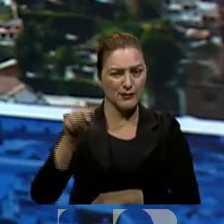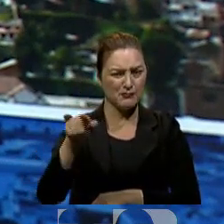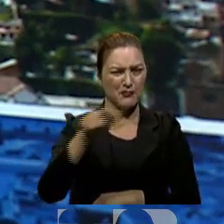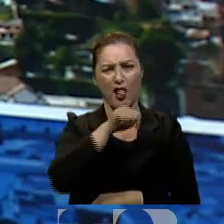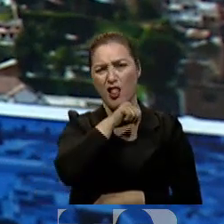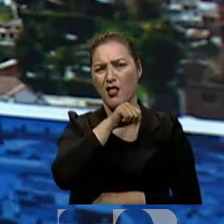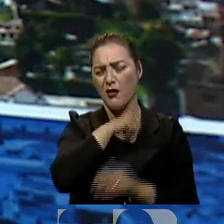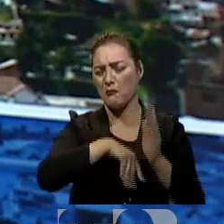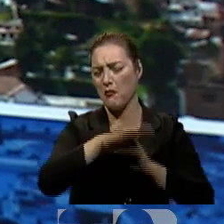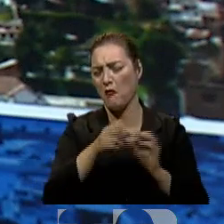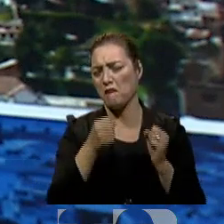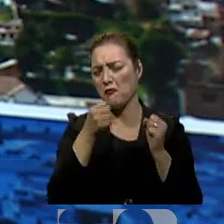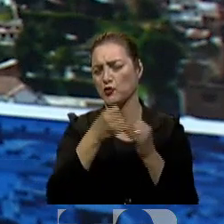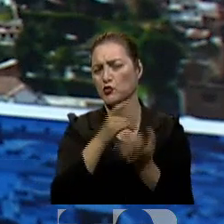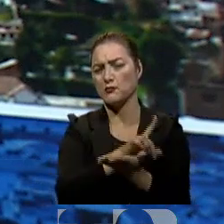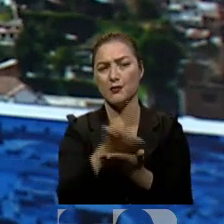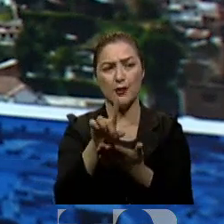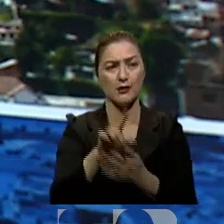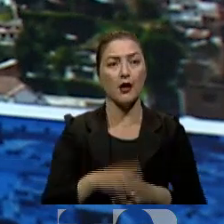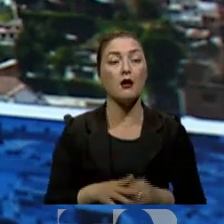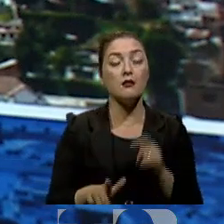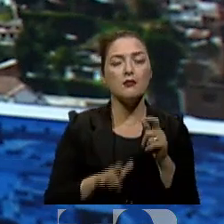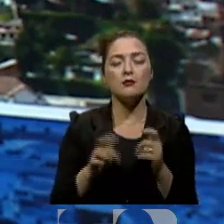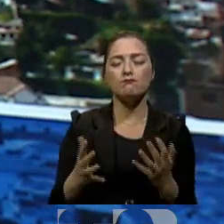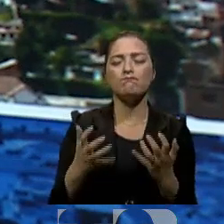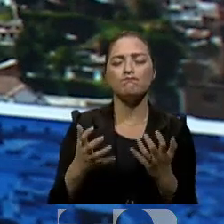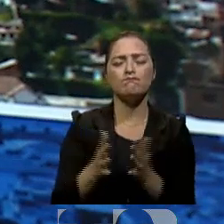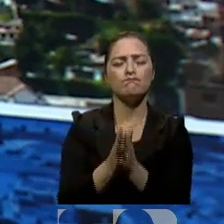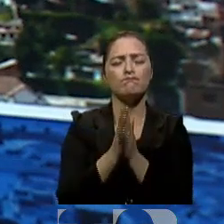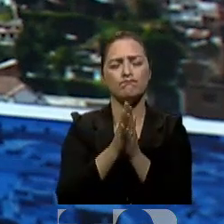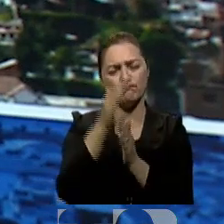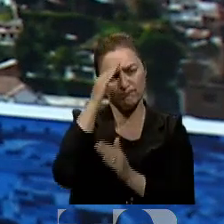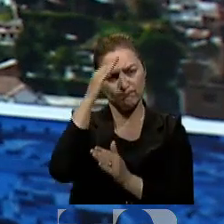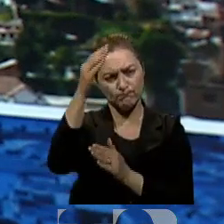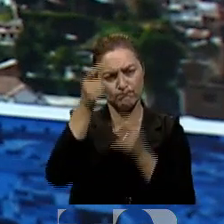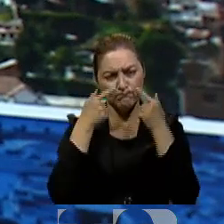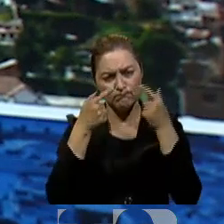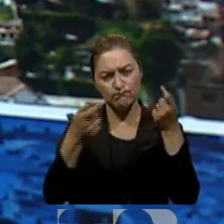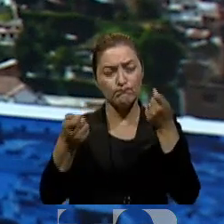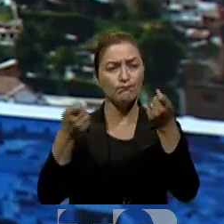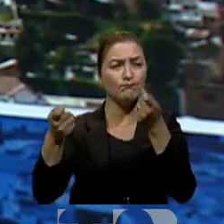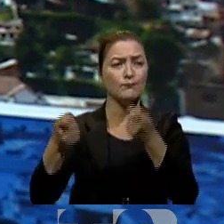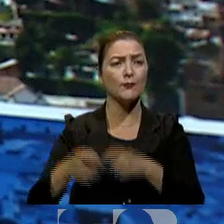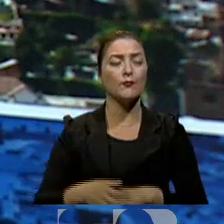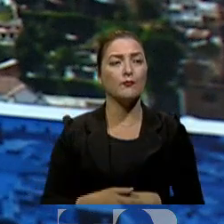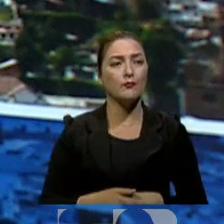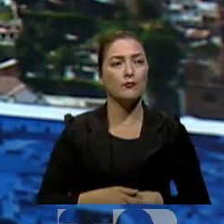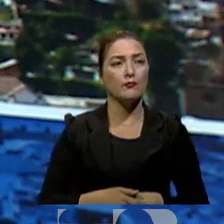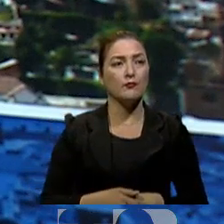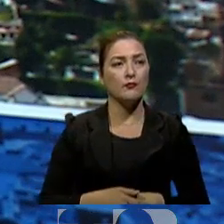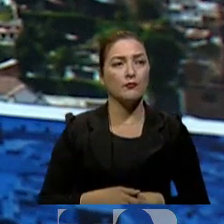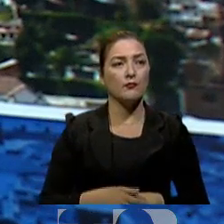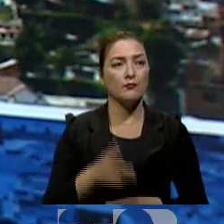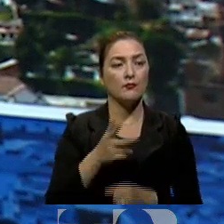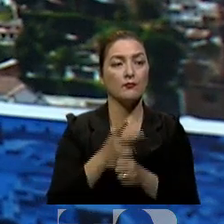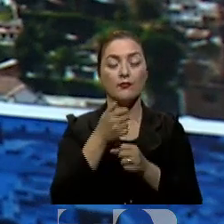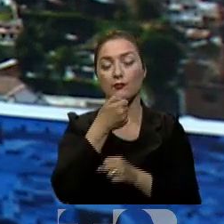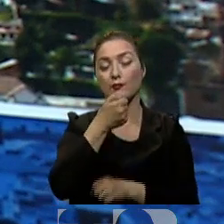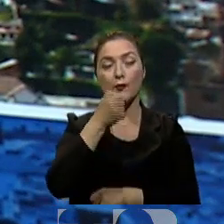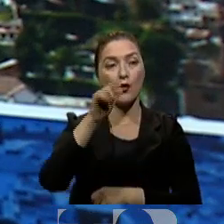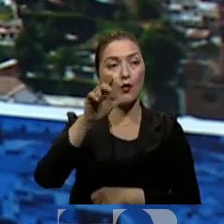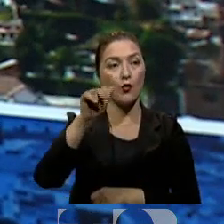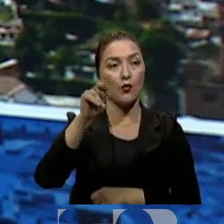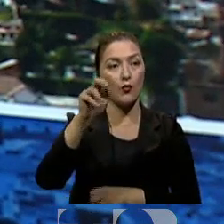han incrementado en las últimas semanas. Los moradores piden que aumente la presencia policial. Alberto Luna nos muestra cómo se